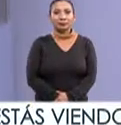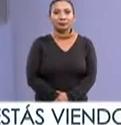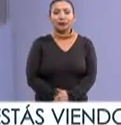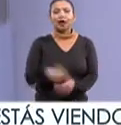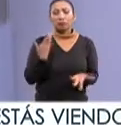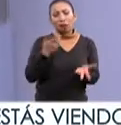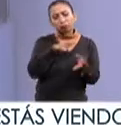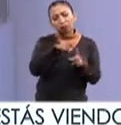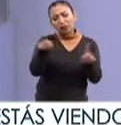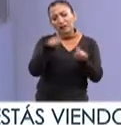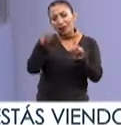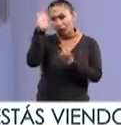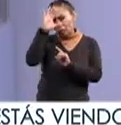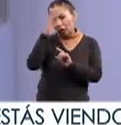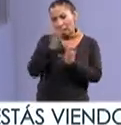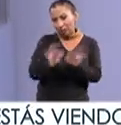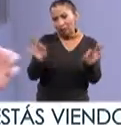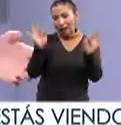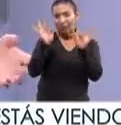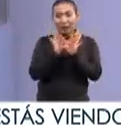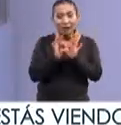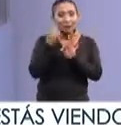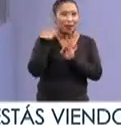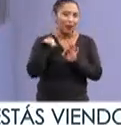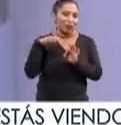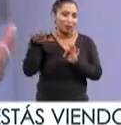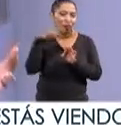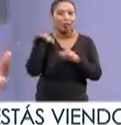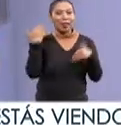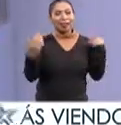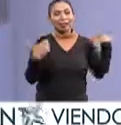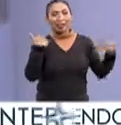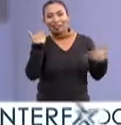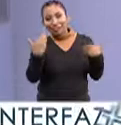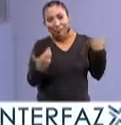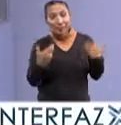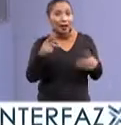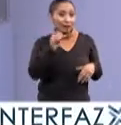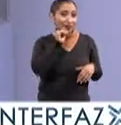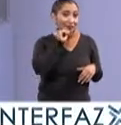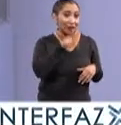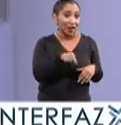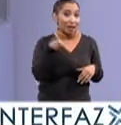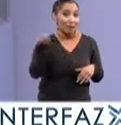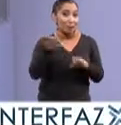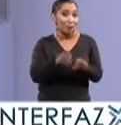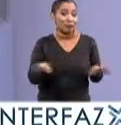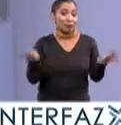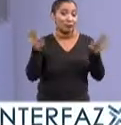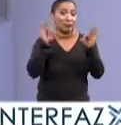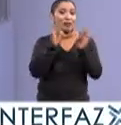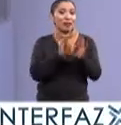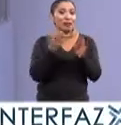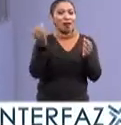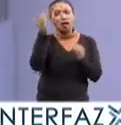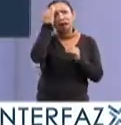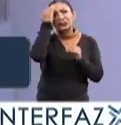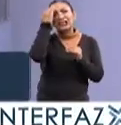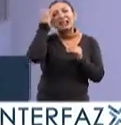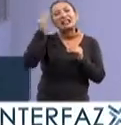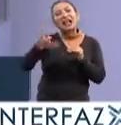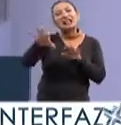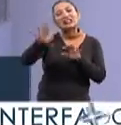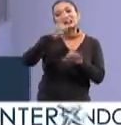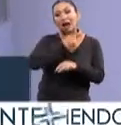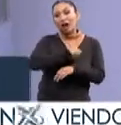Y bueno, las opciones culturales siempre son muy importantes para nuestro esparcimiento, pero también son importantes pues conocer nuestras